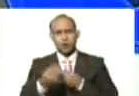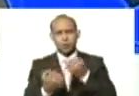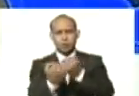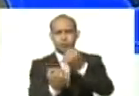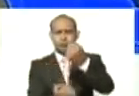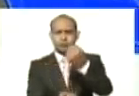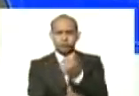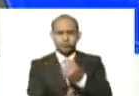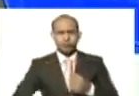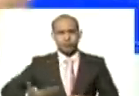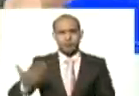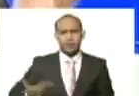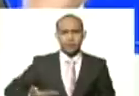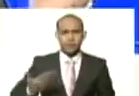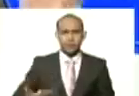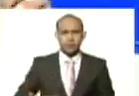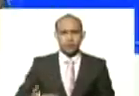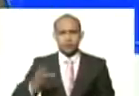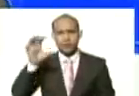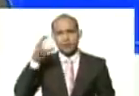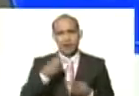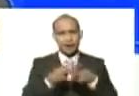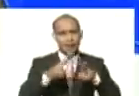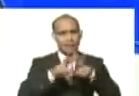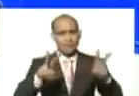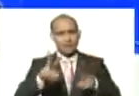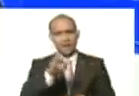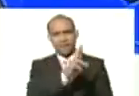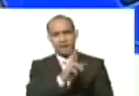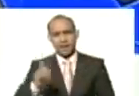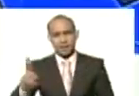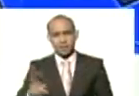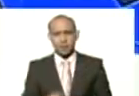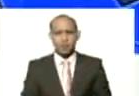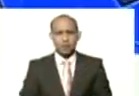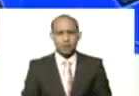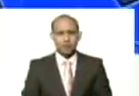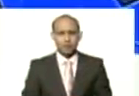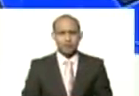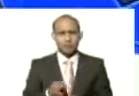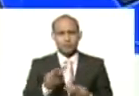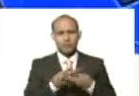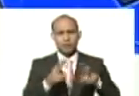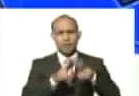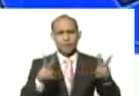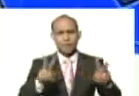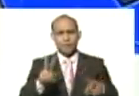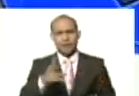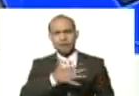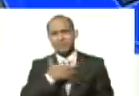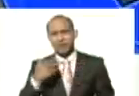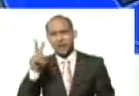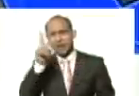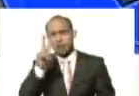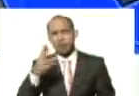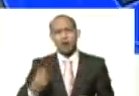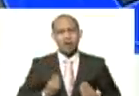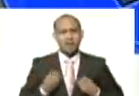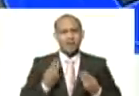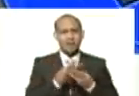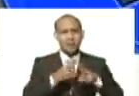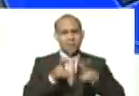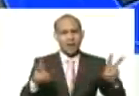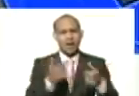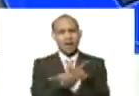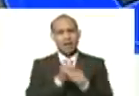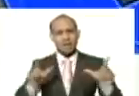vital de la paz de la República. La paz. Venezuela lo que quiere es vivir en paz, en libertad,